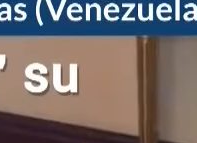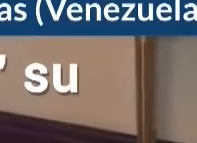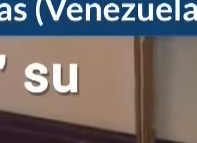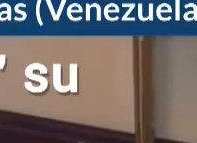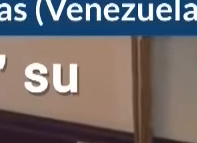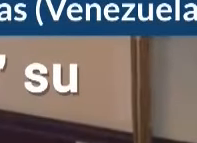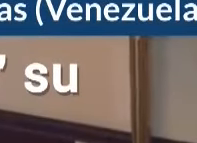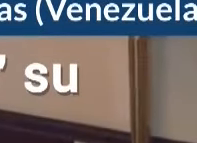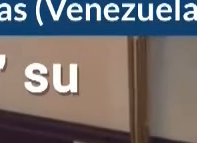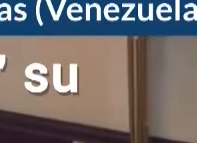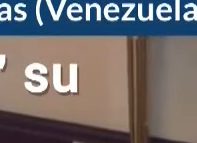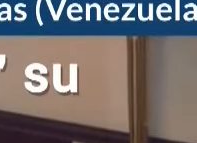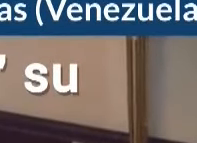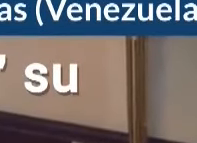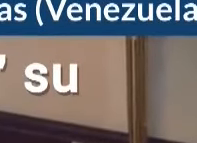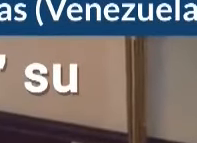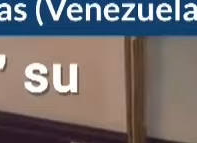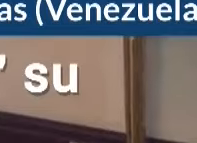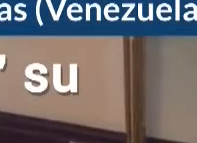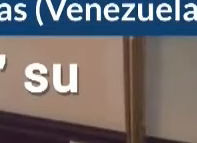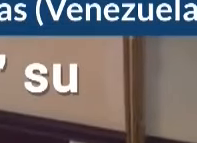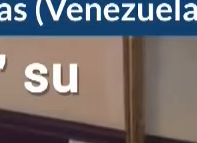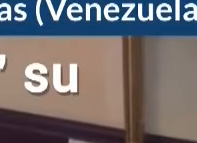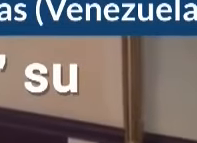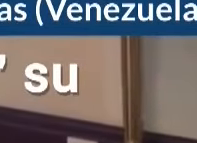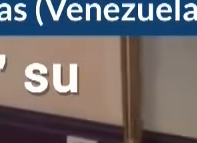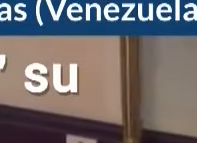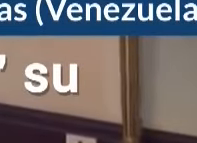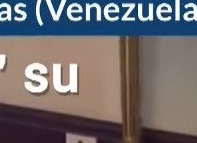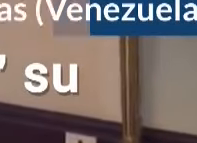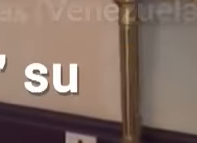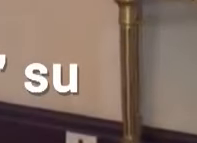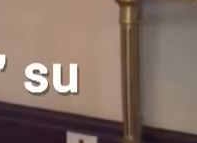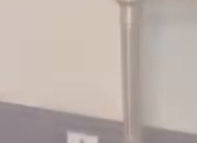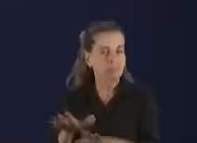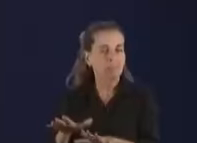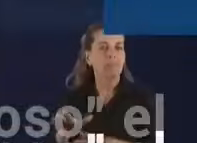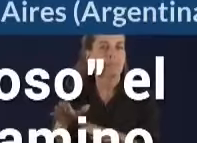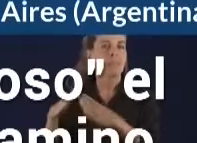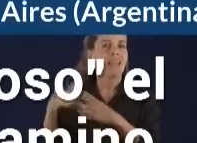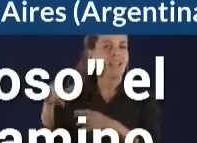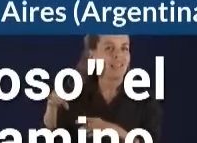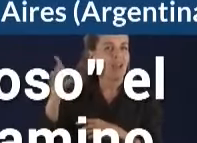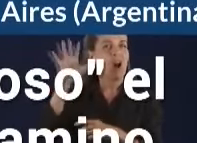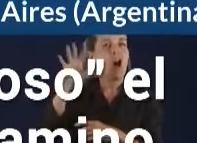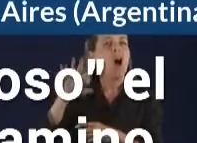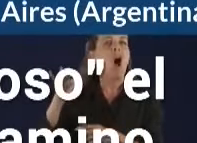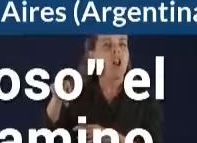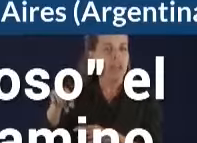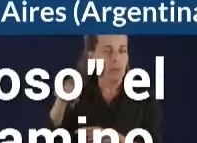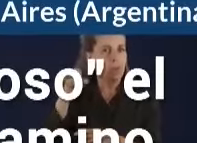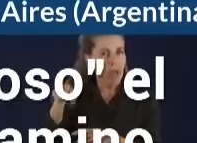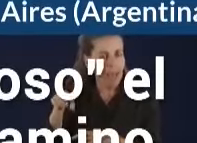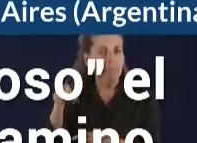Suspender las actividades de la Oficina Técnica de Asesoría del Alto Comisionado de Naciones Unidas, donde se repasaron, por